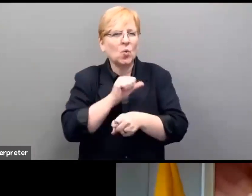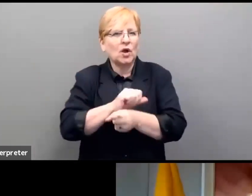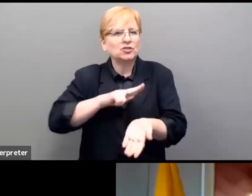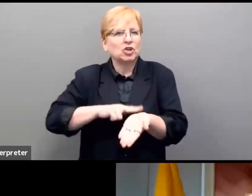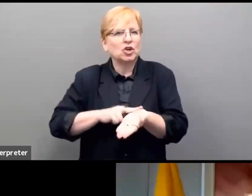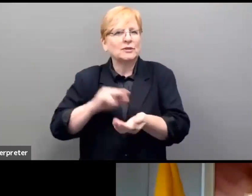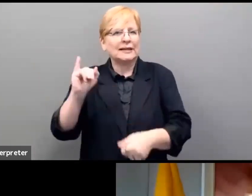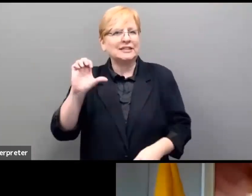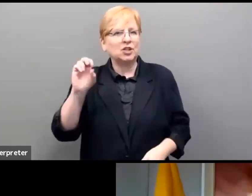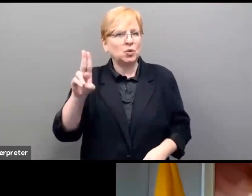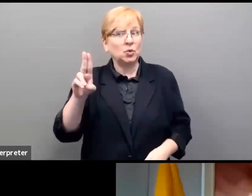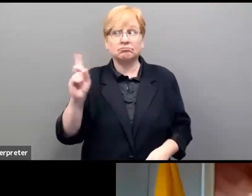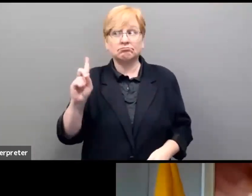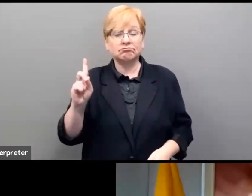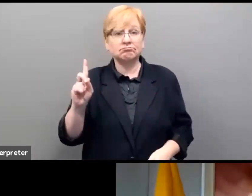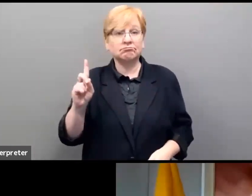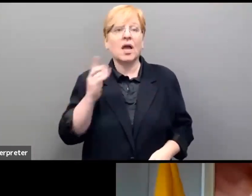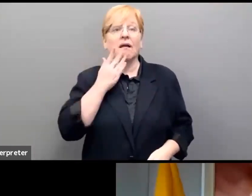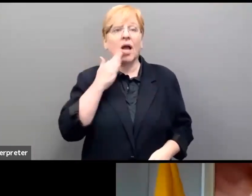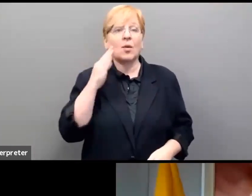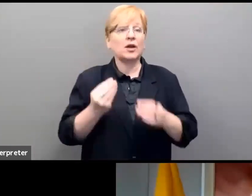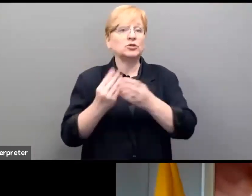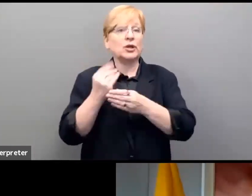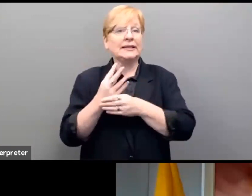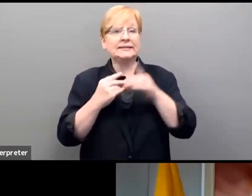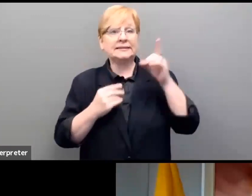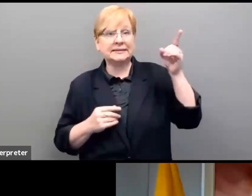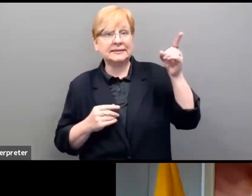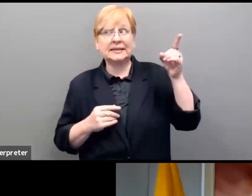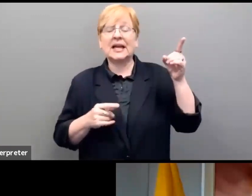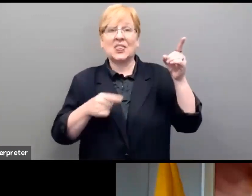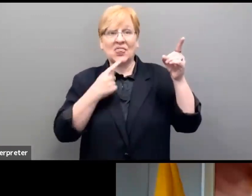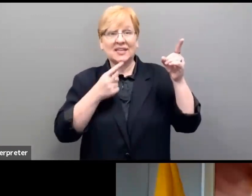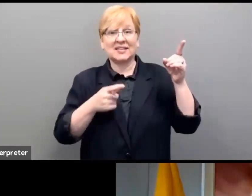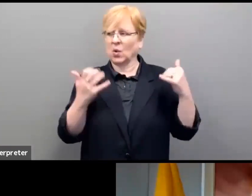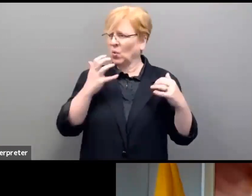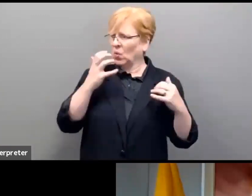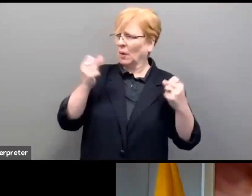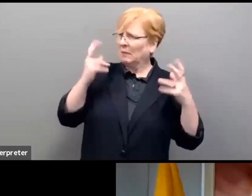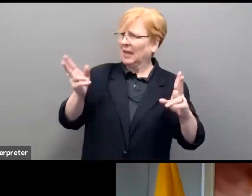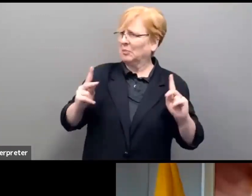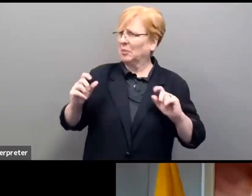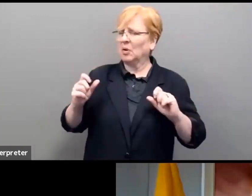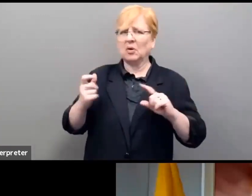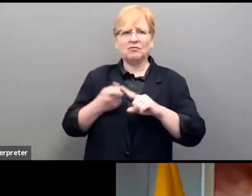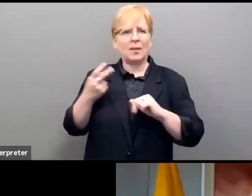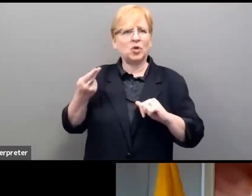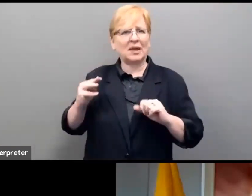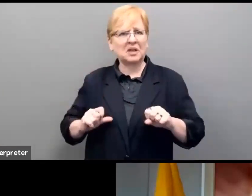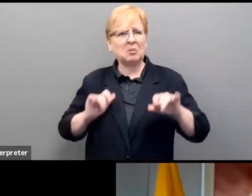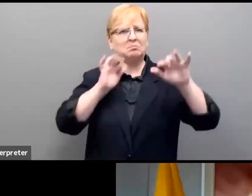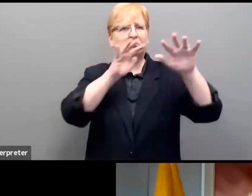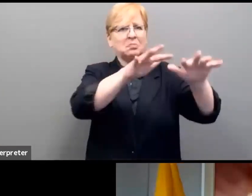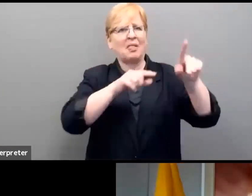que suben a las hospitalizaciones. Se dice que tenemos mucha gente de Arizona, Colorado y